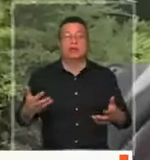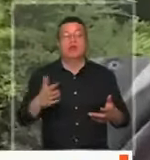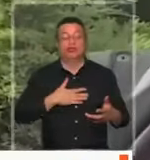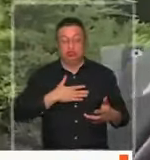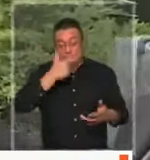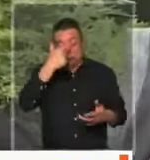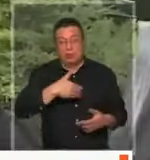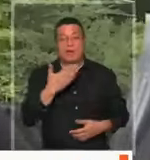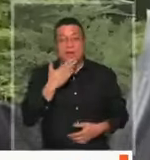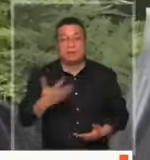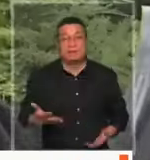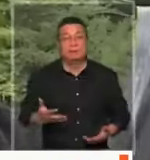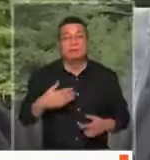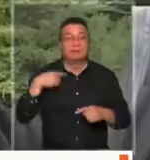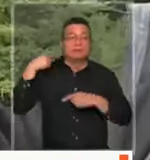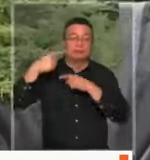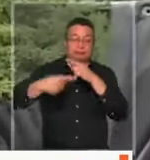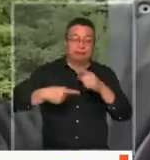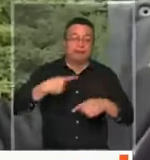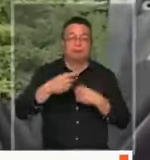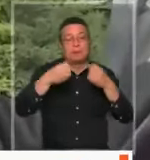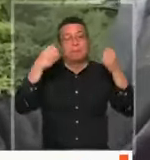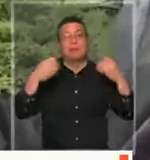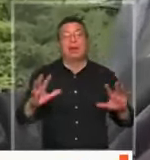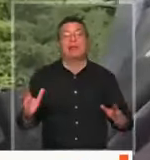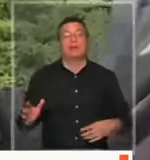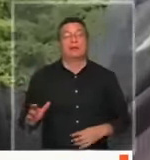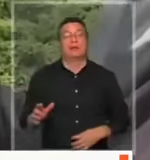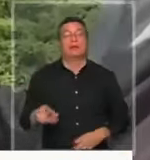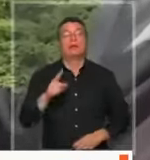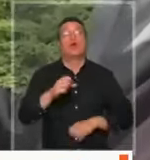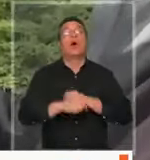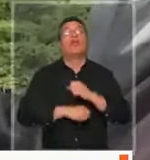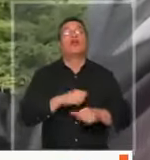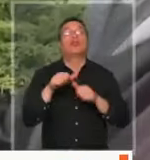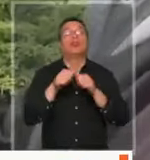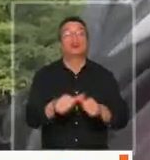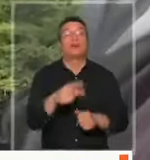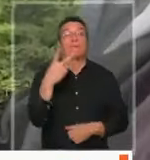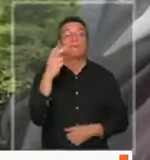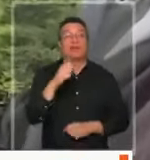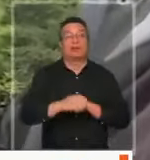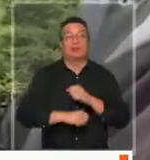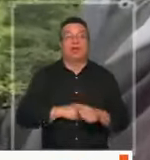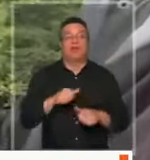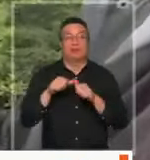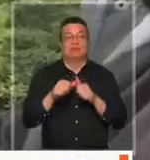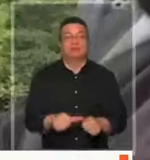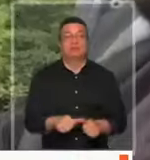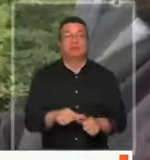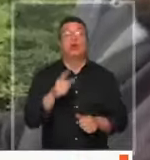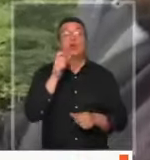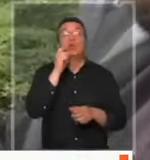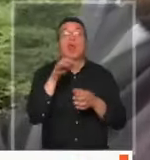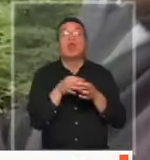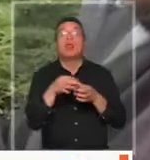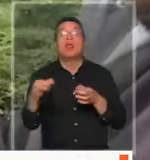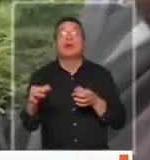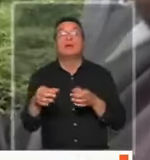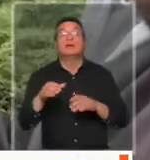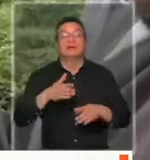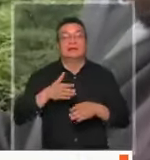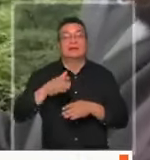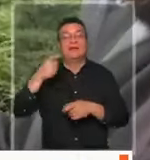igual. ¿Se pierde? Se pierde totalmente. ¿Cuántos años trabajaste? 20 años. ¿De qué área eres particularmente? De acería,